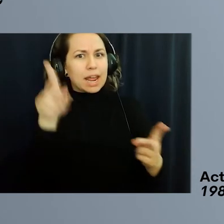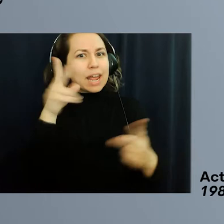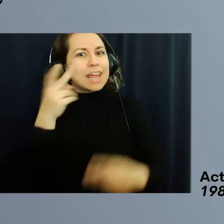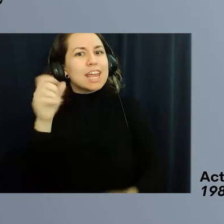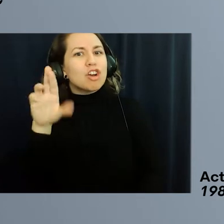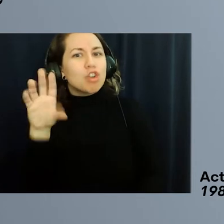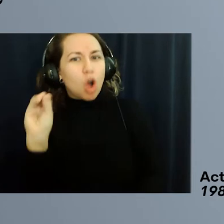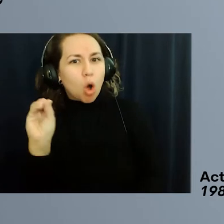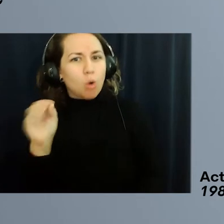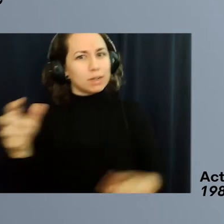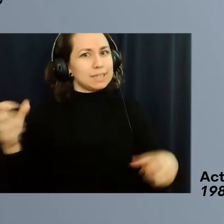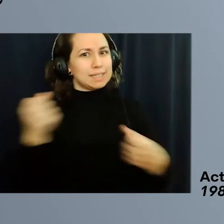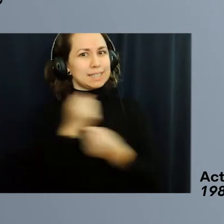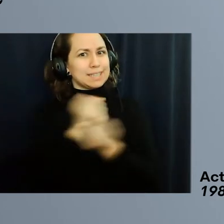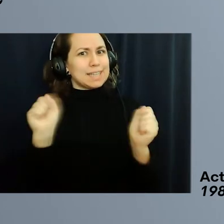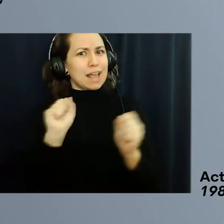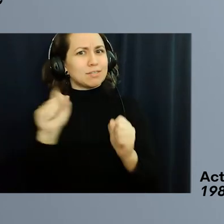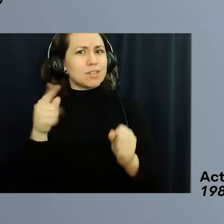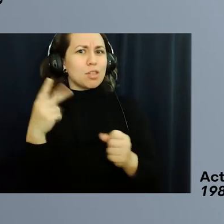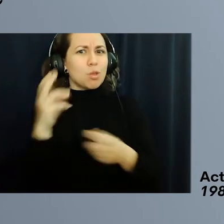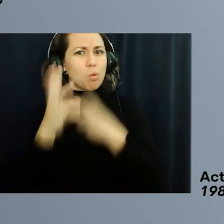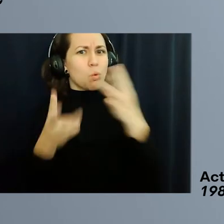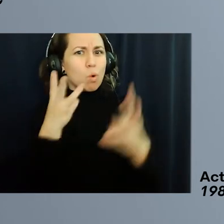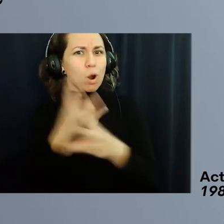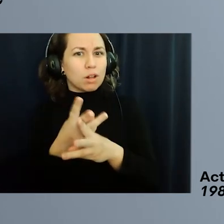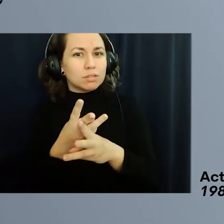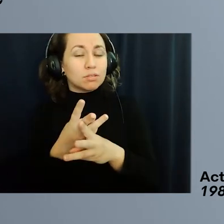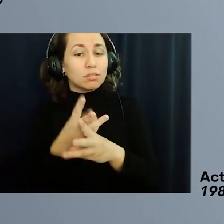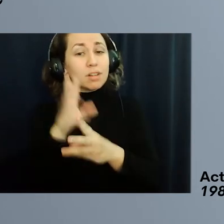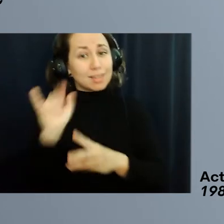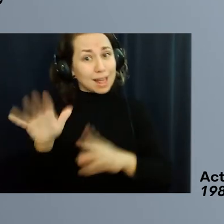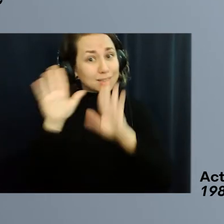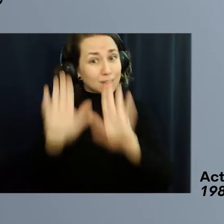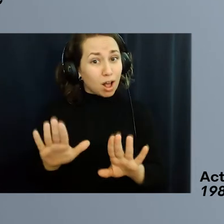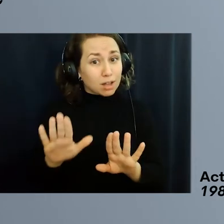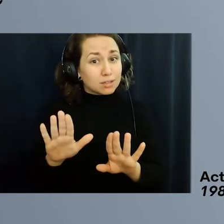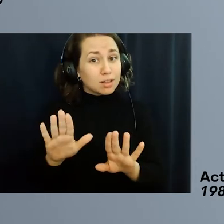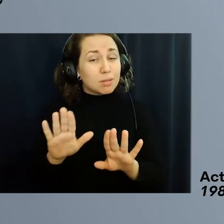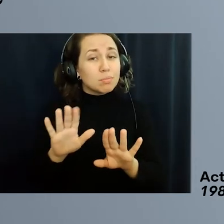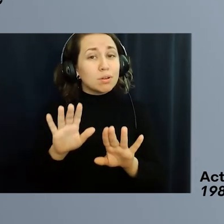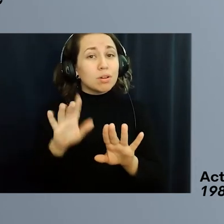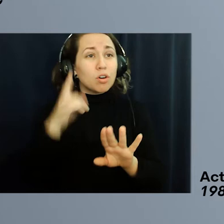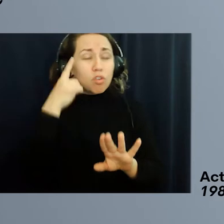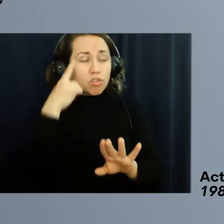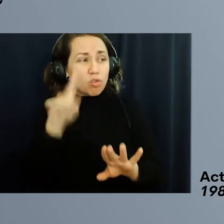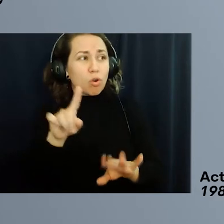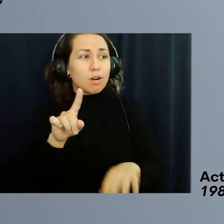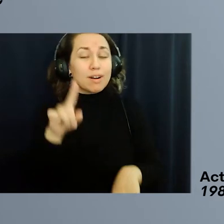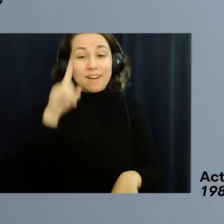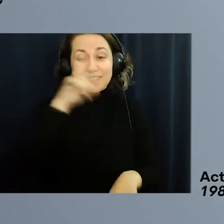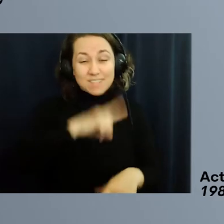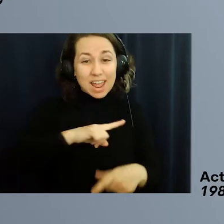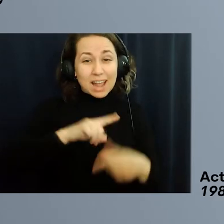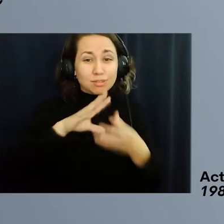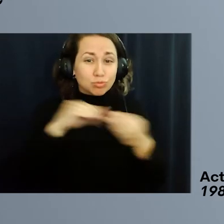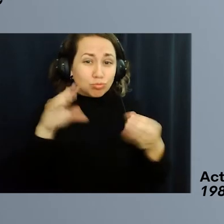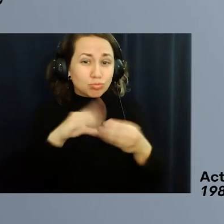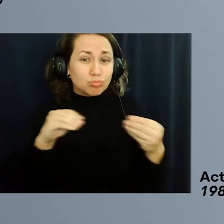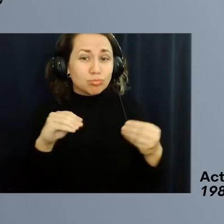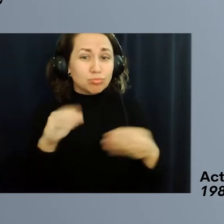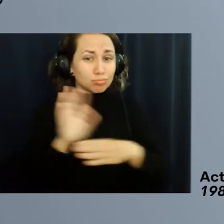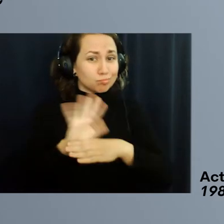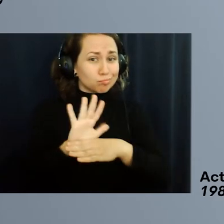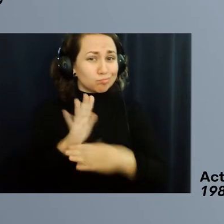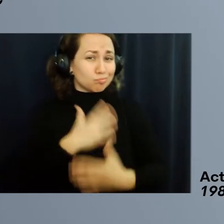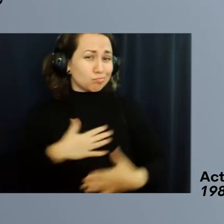Jurassic World y Mujer Maravilla, y vi de primera mano cómo se ve cuando un héroe salva el mundo. Y eso es maravilloso en el